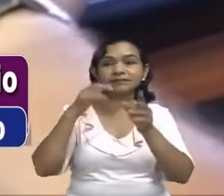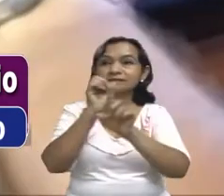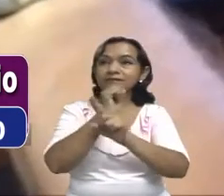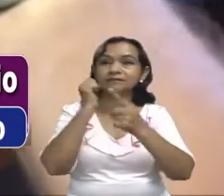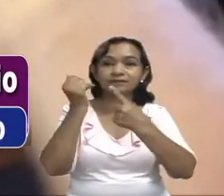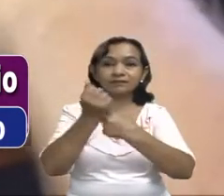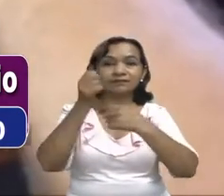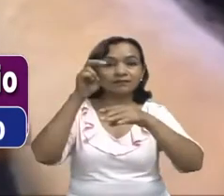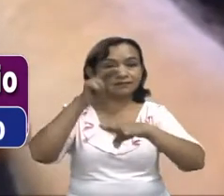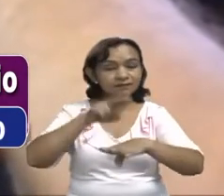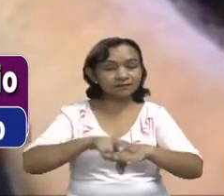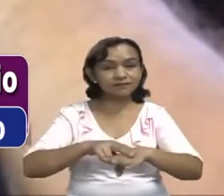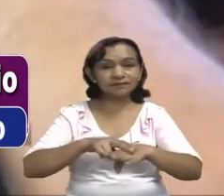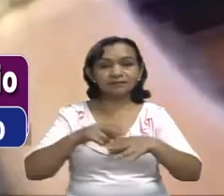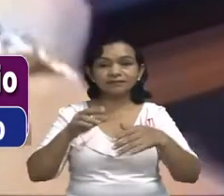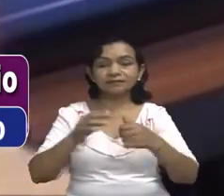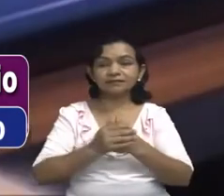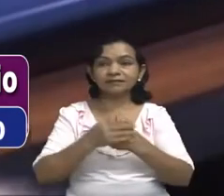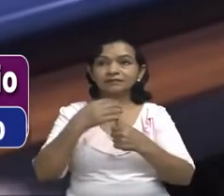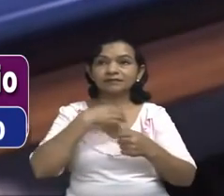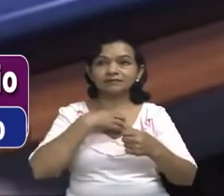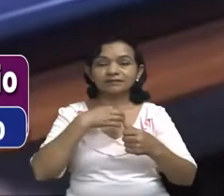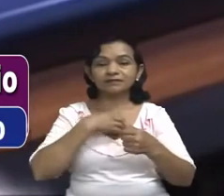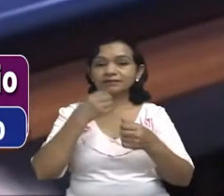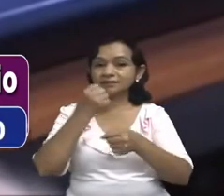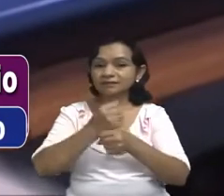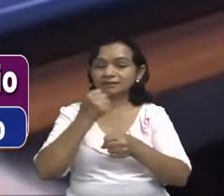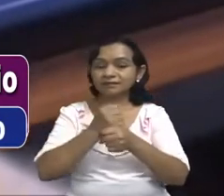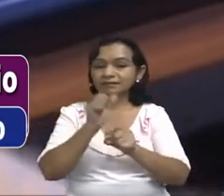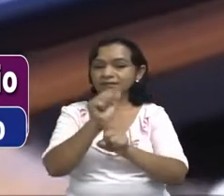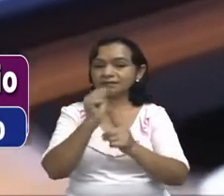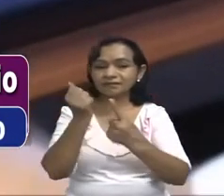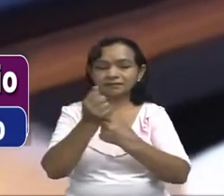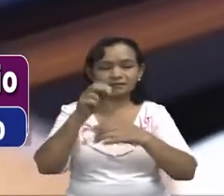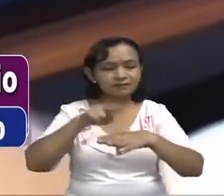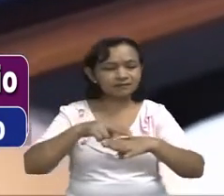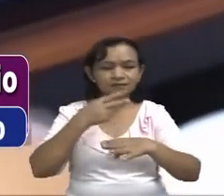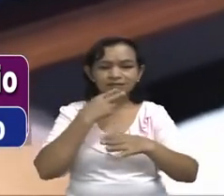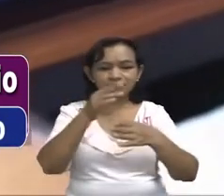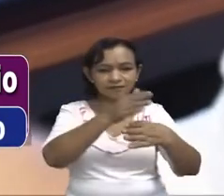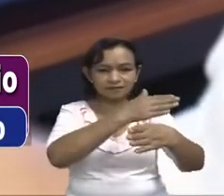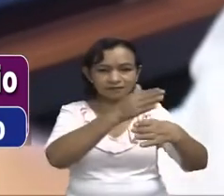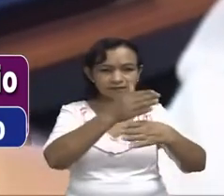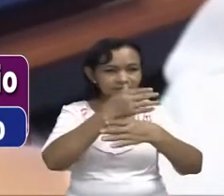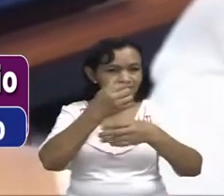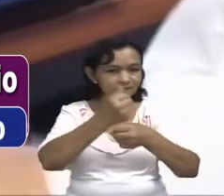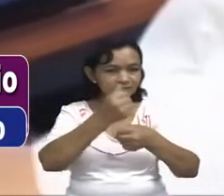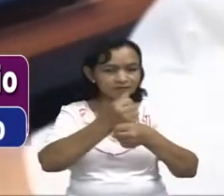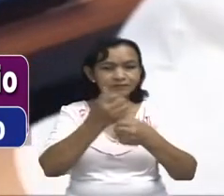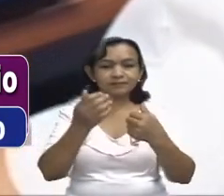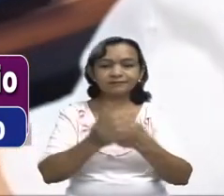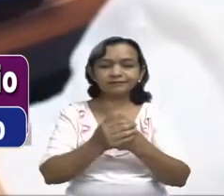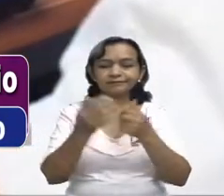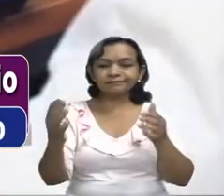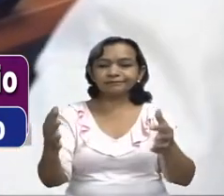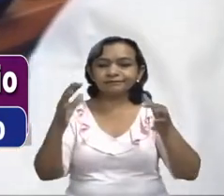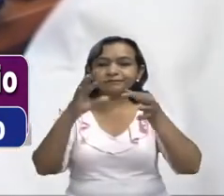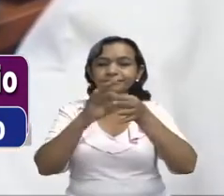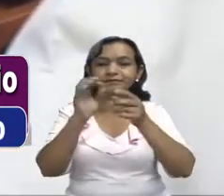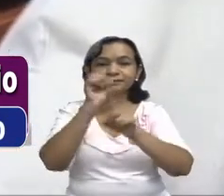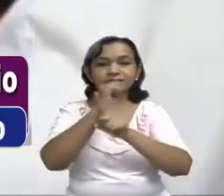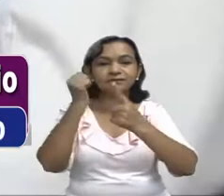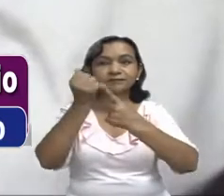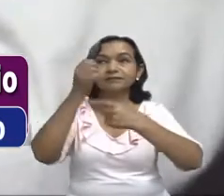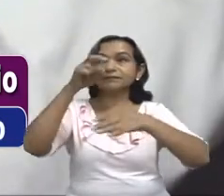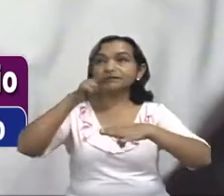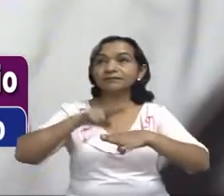Asamblea, porque no eran cargos propios del trabajo legislativo. Pero nos sumamos como Asamblea